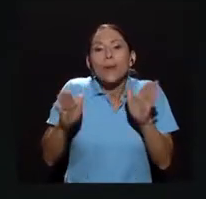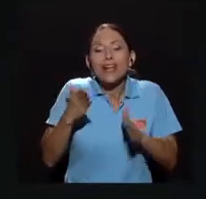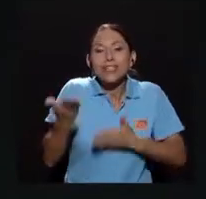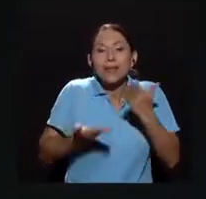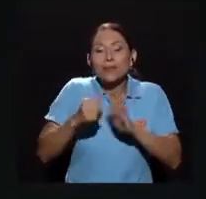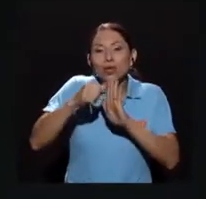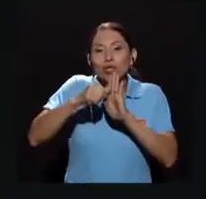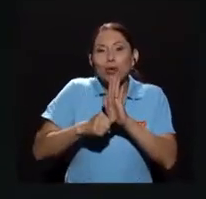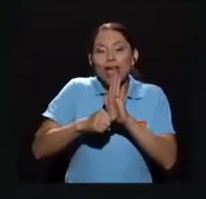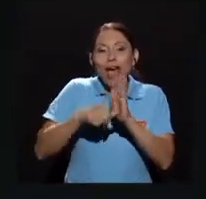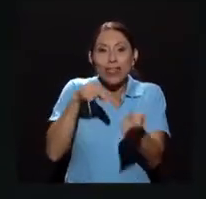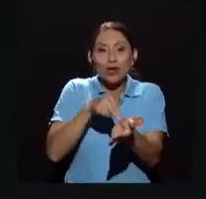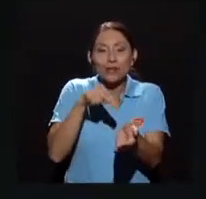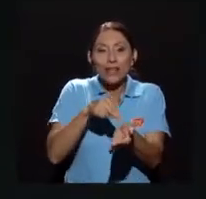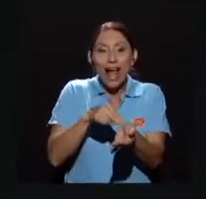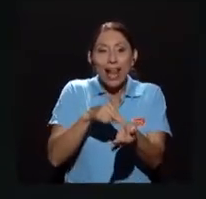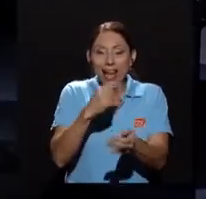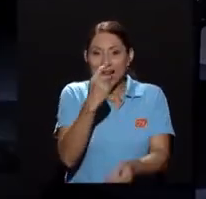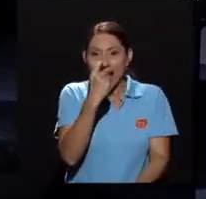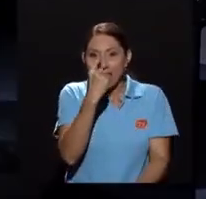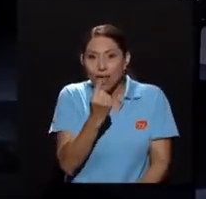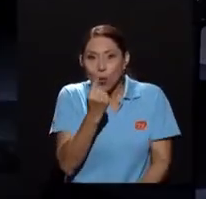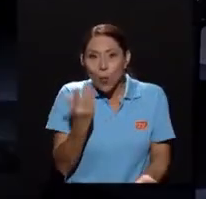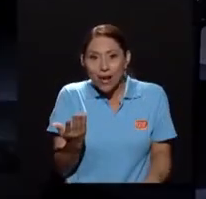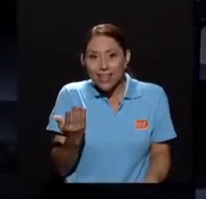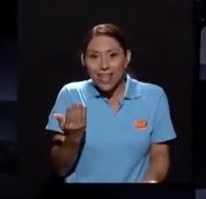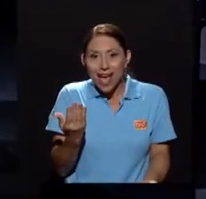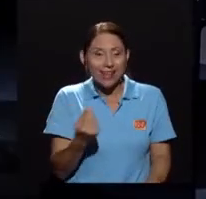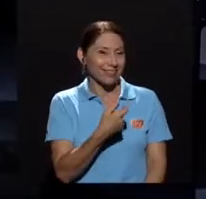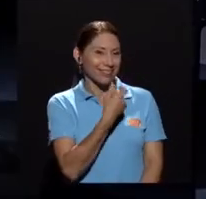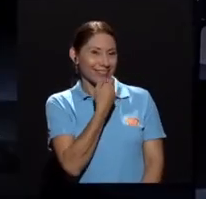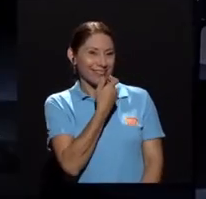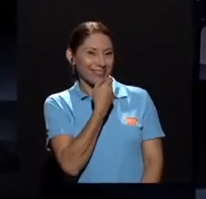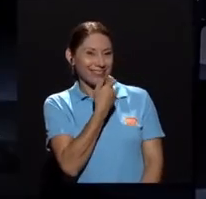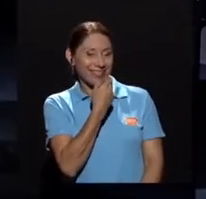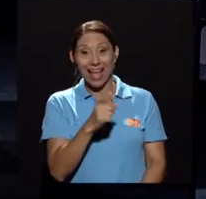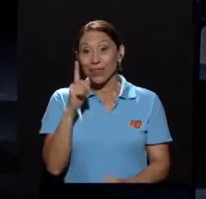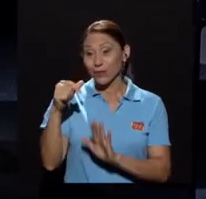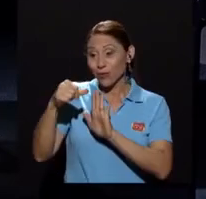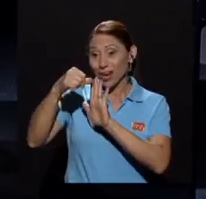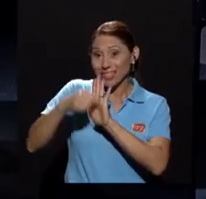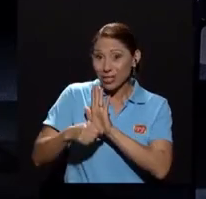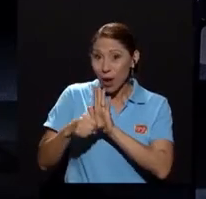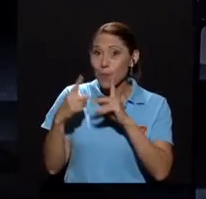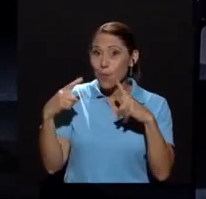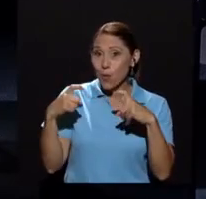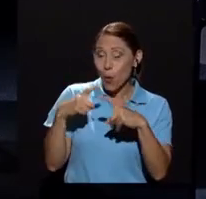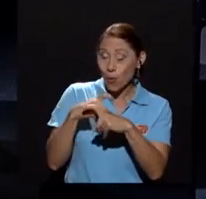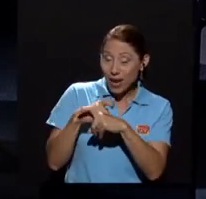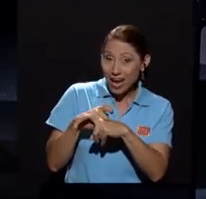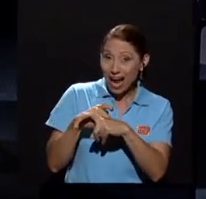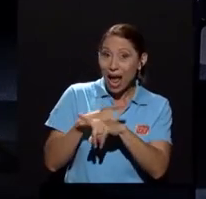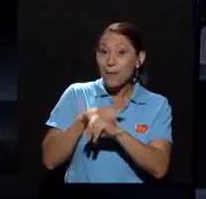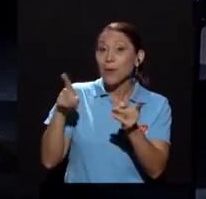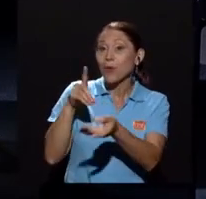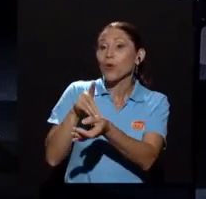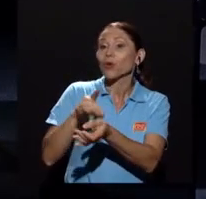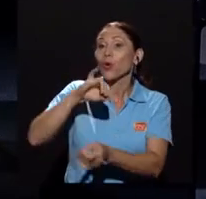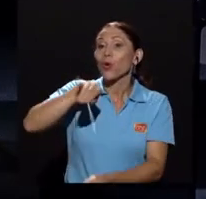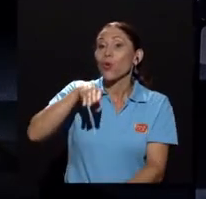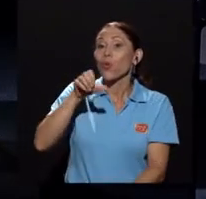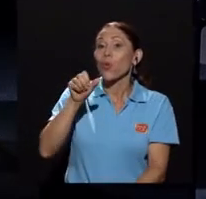todo es una cirugía muy compleja muy bien la dificultad es verdad y entonces puede jaramillo estaba tratando de